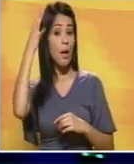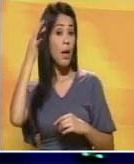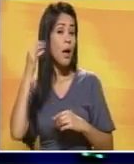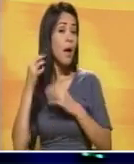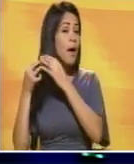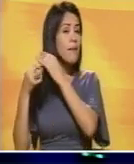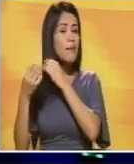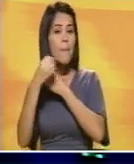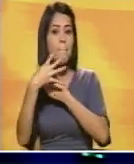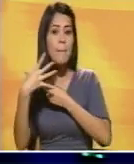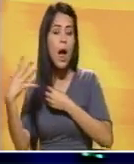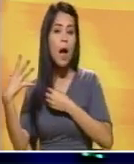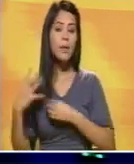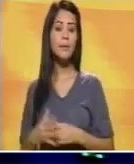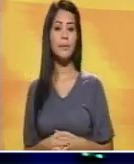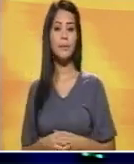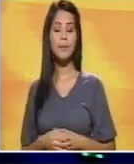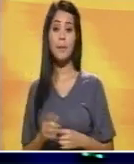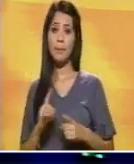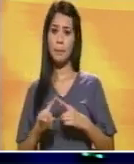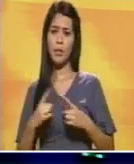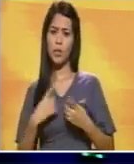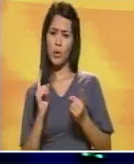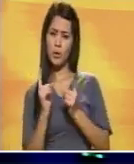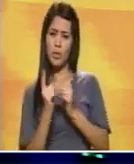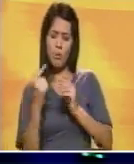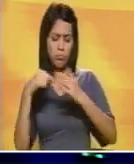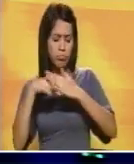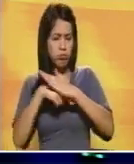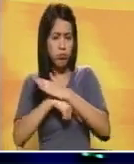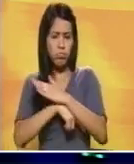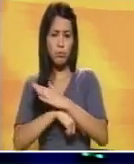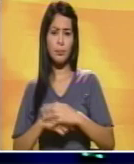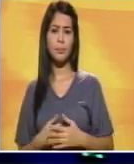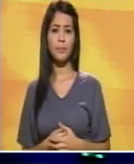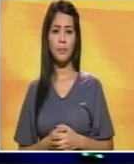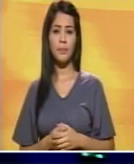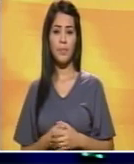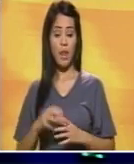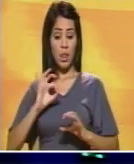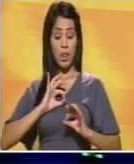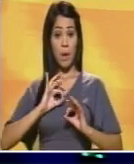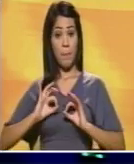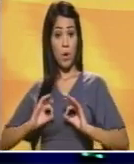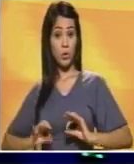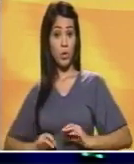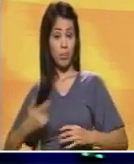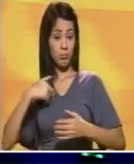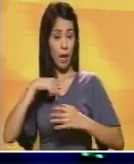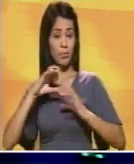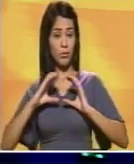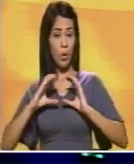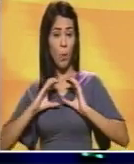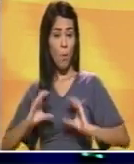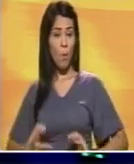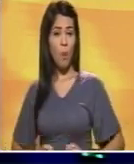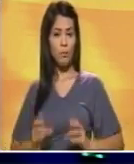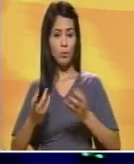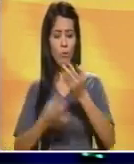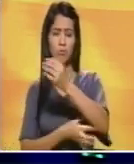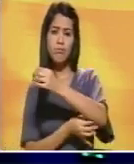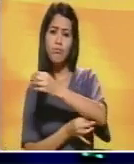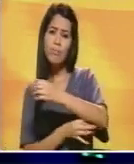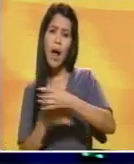en el cabello. Pero realmente los cambios son más profundos. La producción de la hormona de crecimiento disminuye, ocasionando flacidez en la